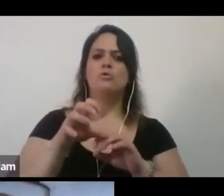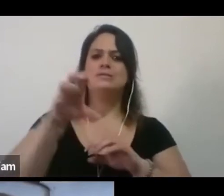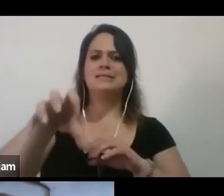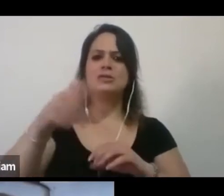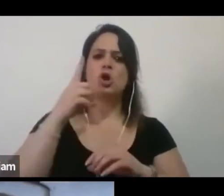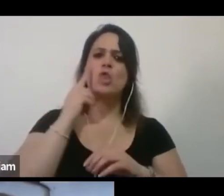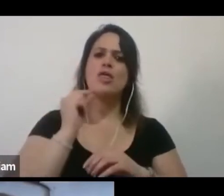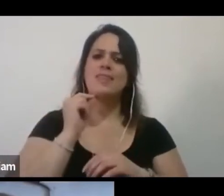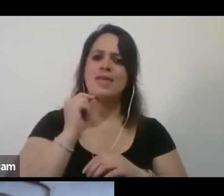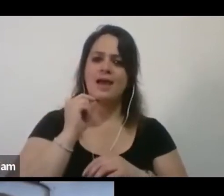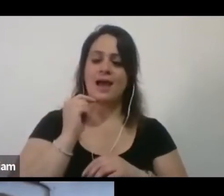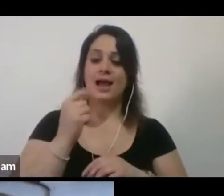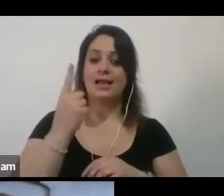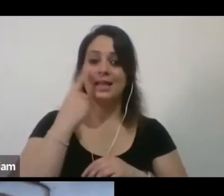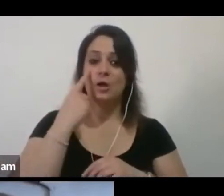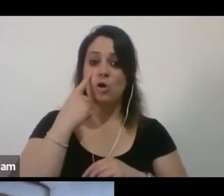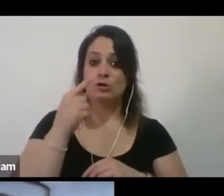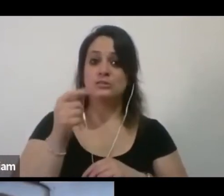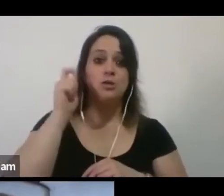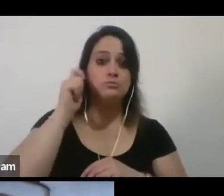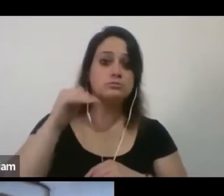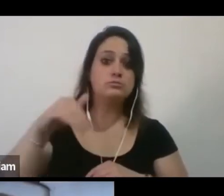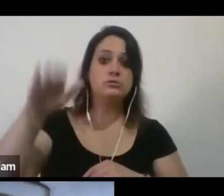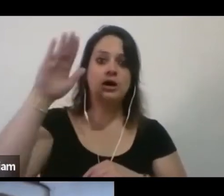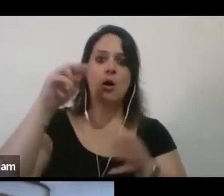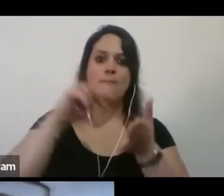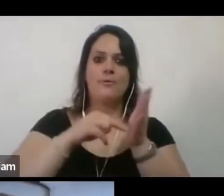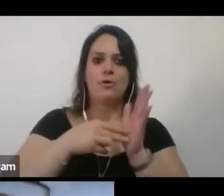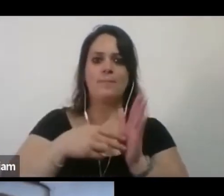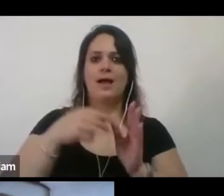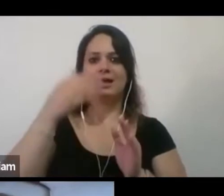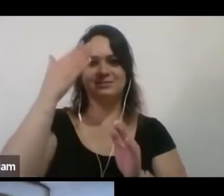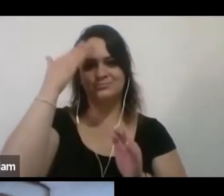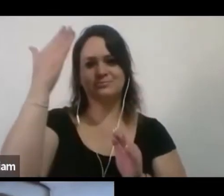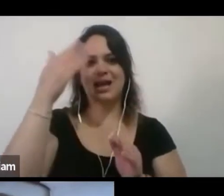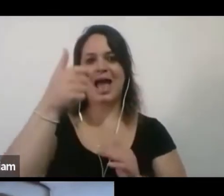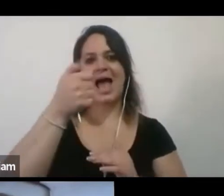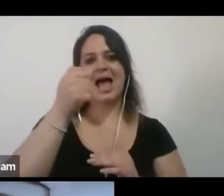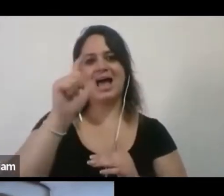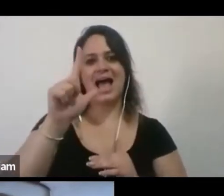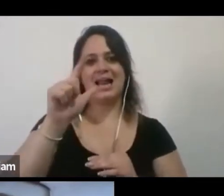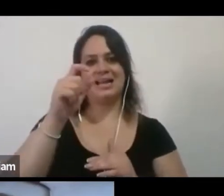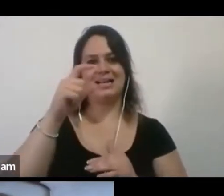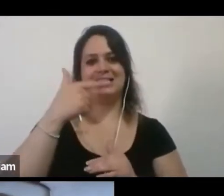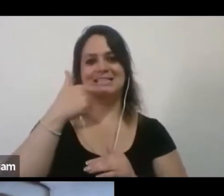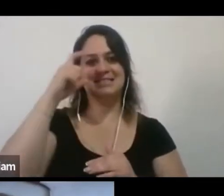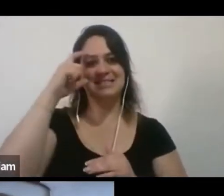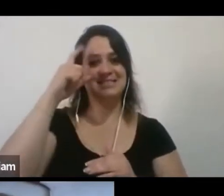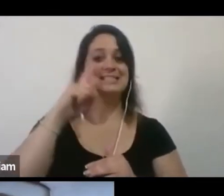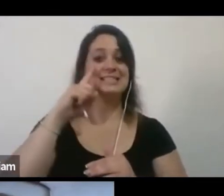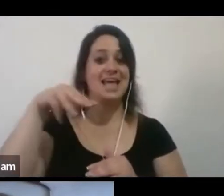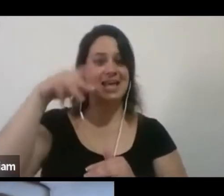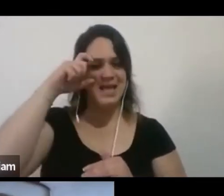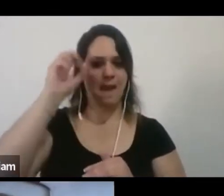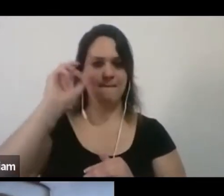realizo estimulaciones cognitivas con ellos. Ese sí es un campo que yo descubrí a medida que fui atravesando